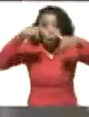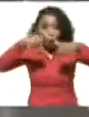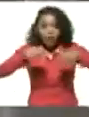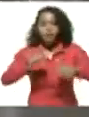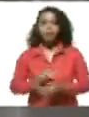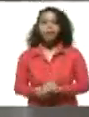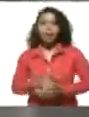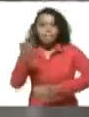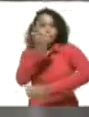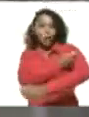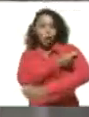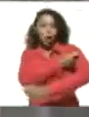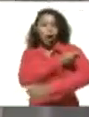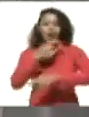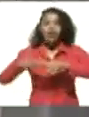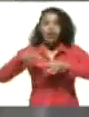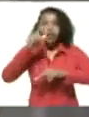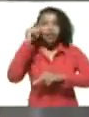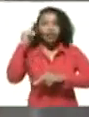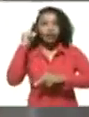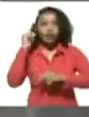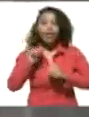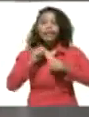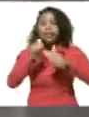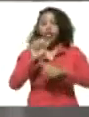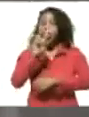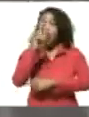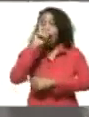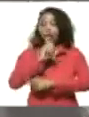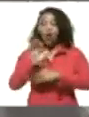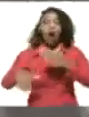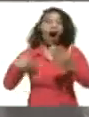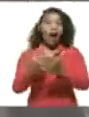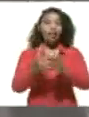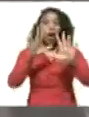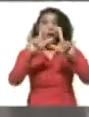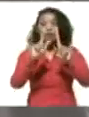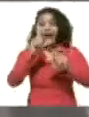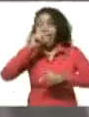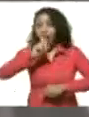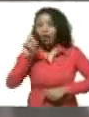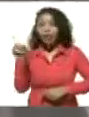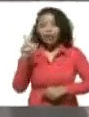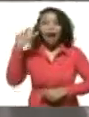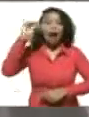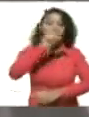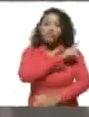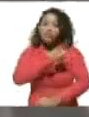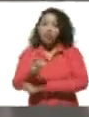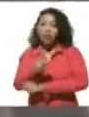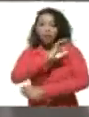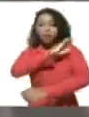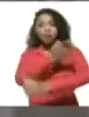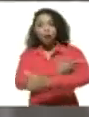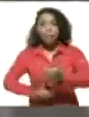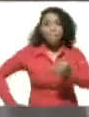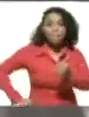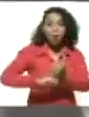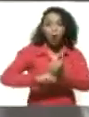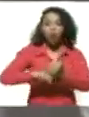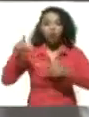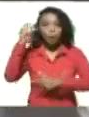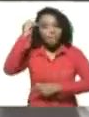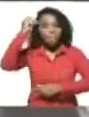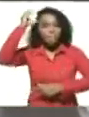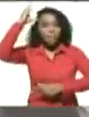a vacunar a los niños de inicio de 2 años a 11 años que tienen y debemos reforzar su capacidad